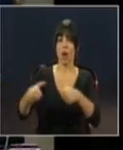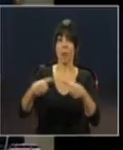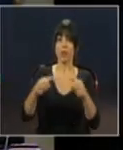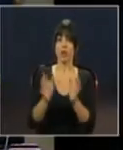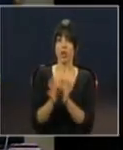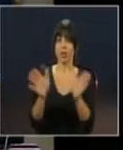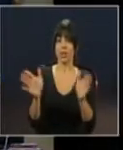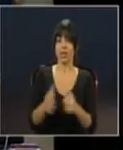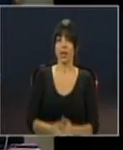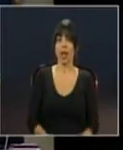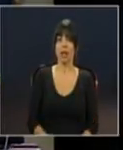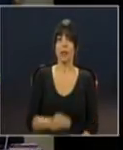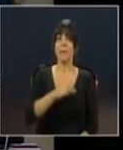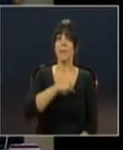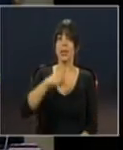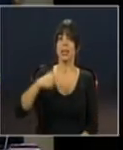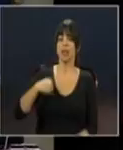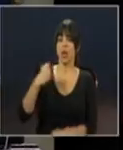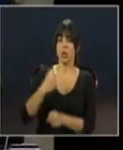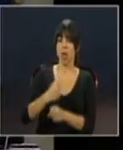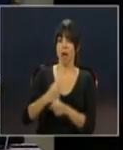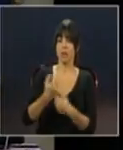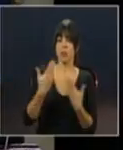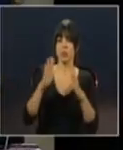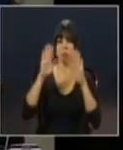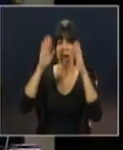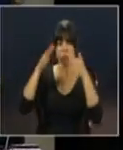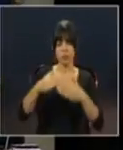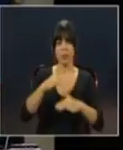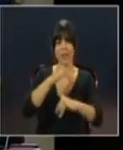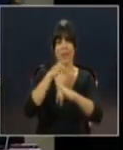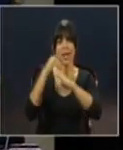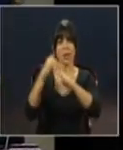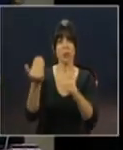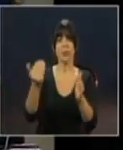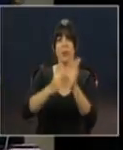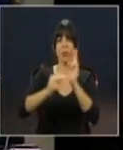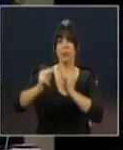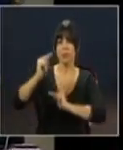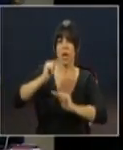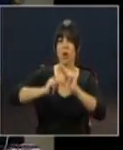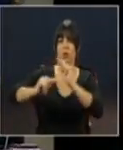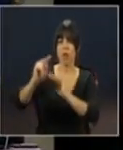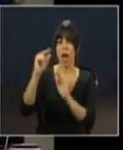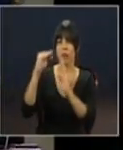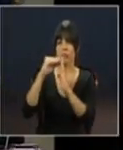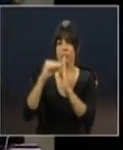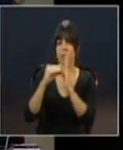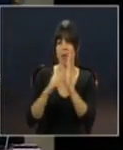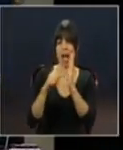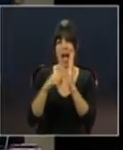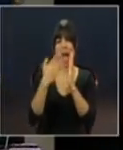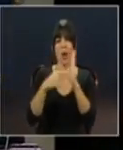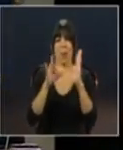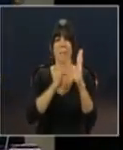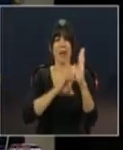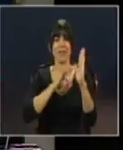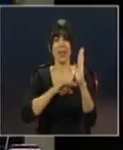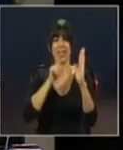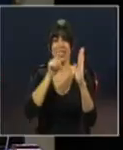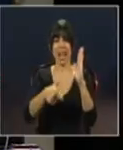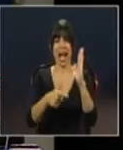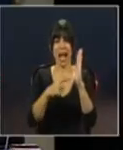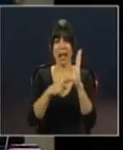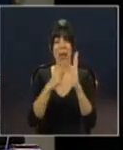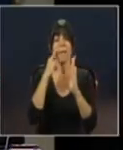colectivas, el Ministerio de Trabajo se ha abocado a denunciar y renegociar cláusulas con privilegios excesivos de al